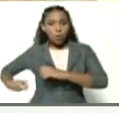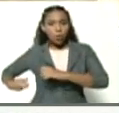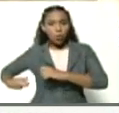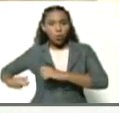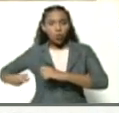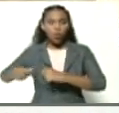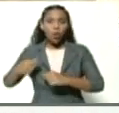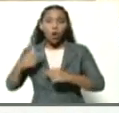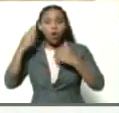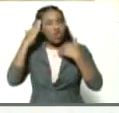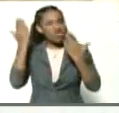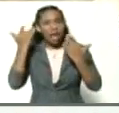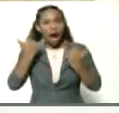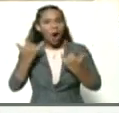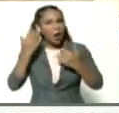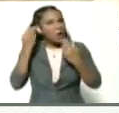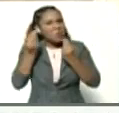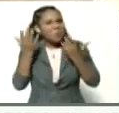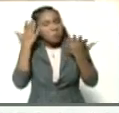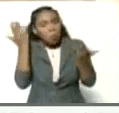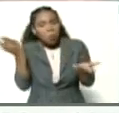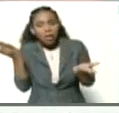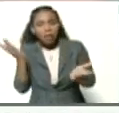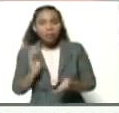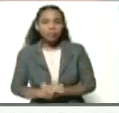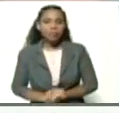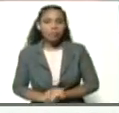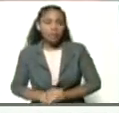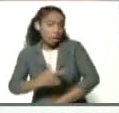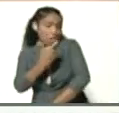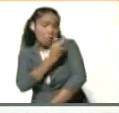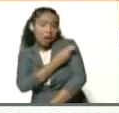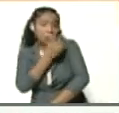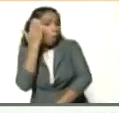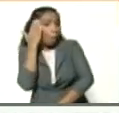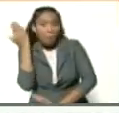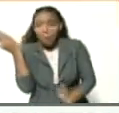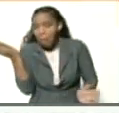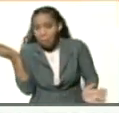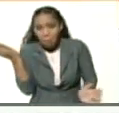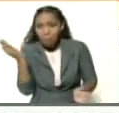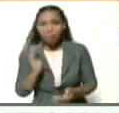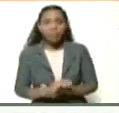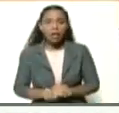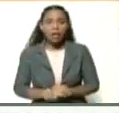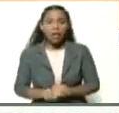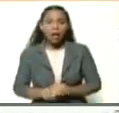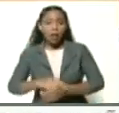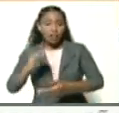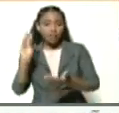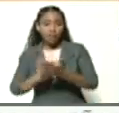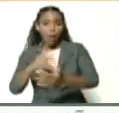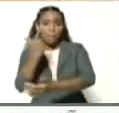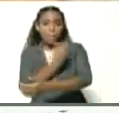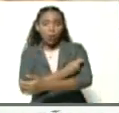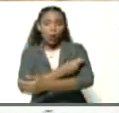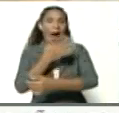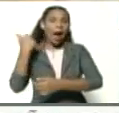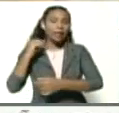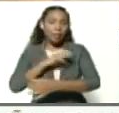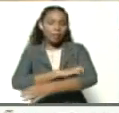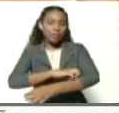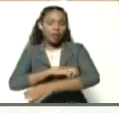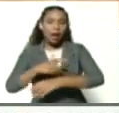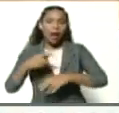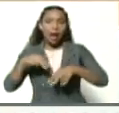No sé cómo es ahora, en el brazo. Ahora, le ponían la vacuna de la lechina a uno en la